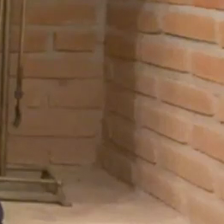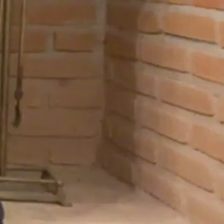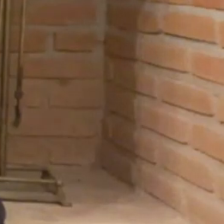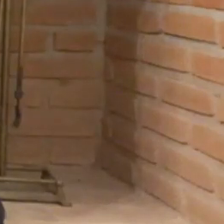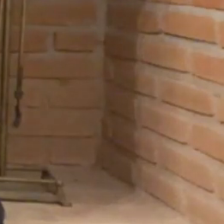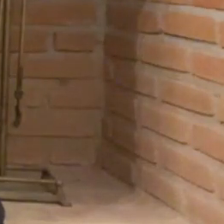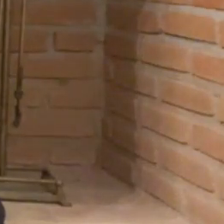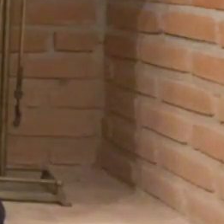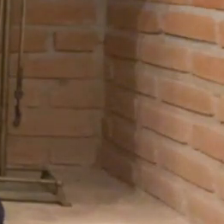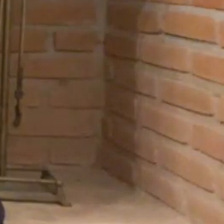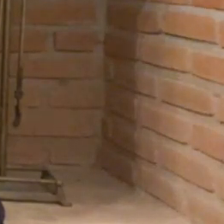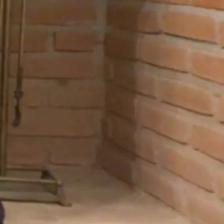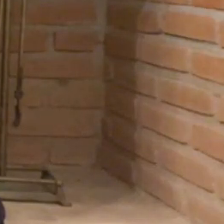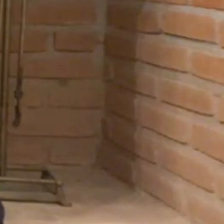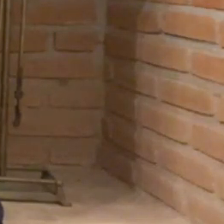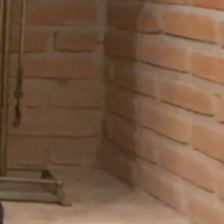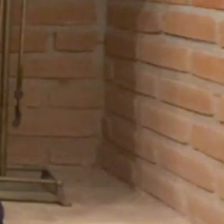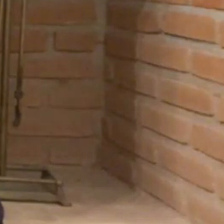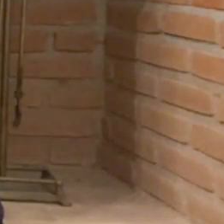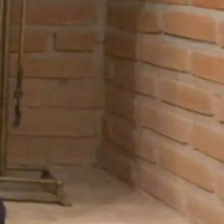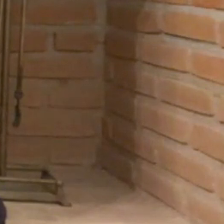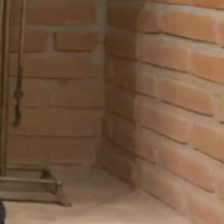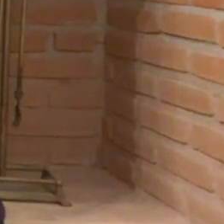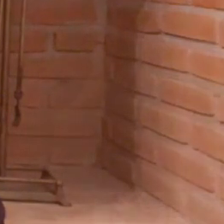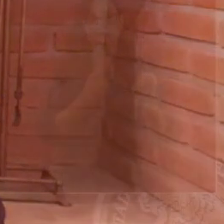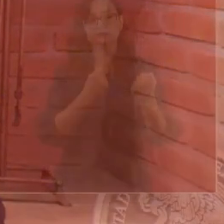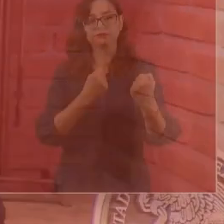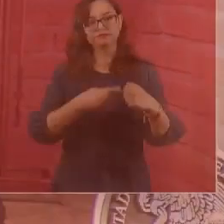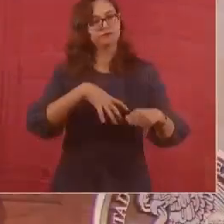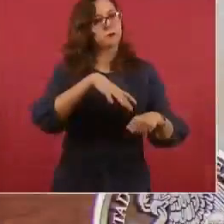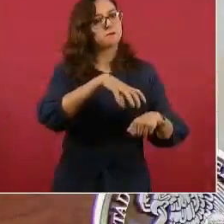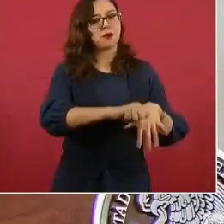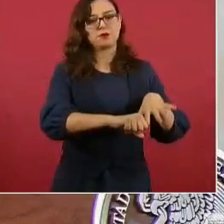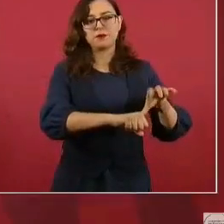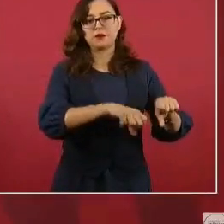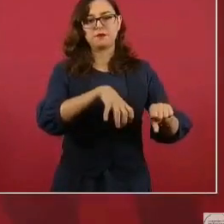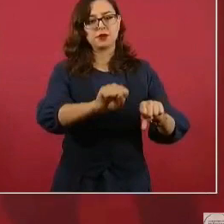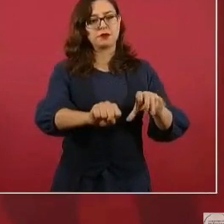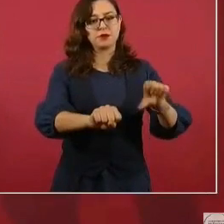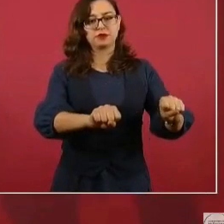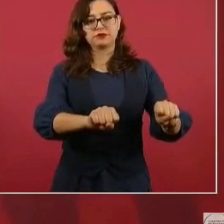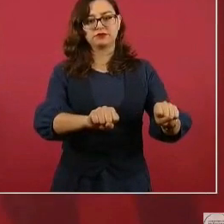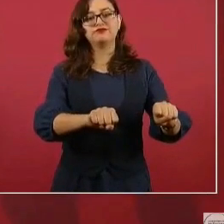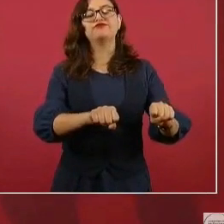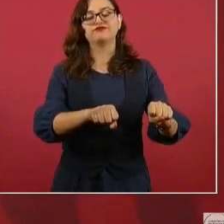También exhibió a esta oposición que trata